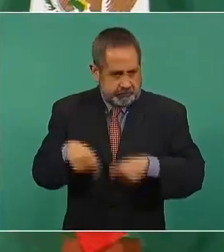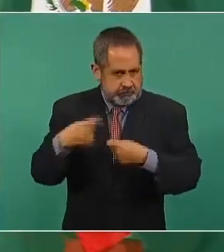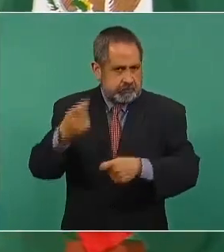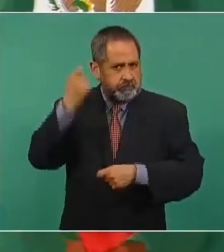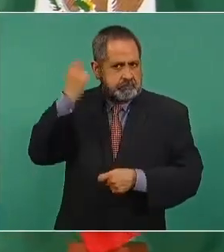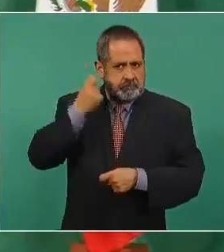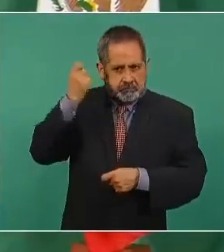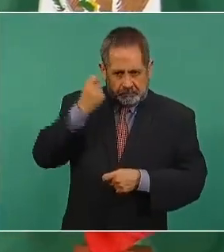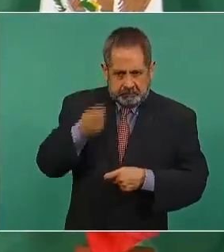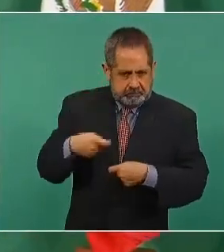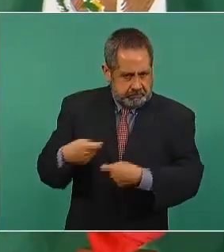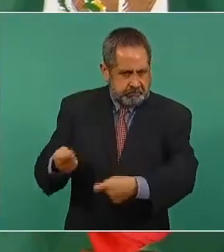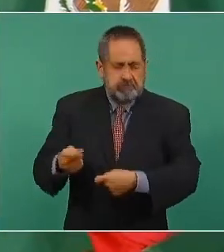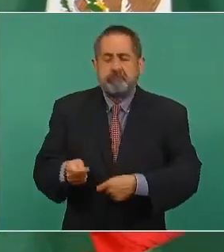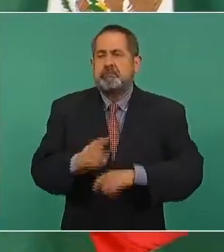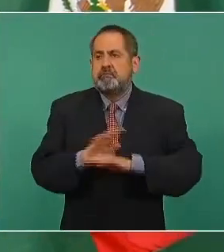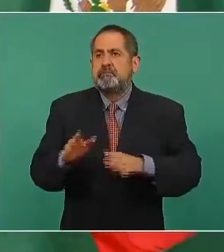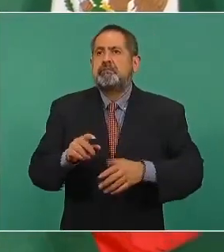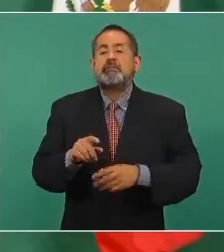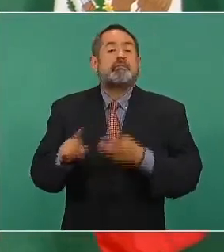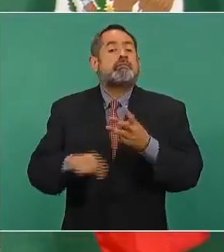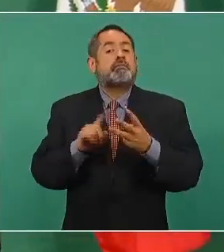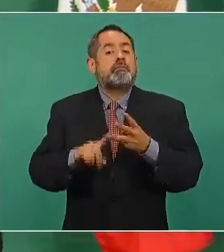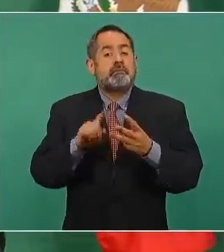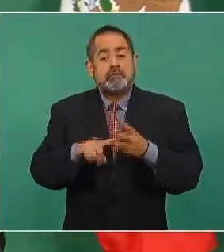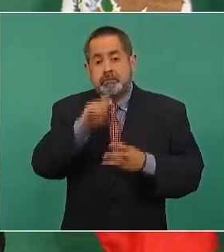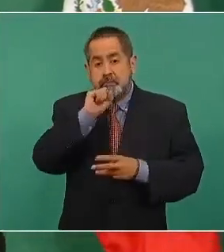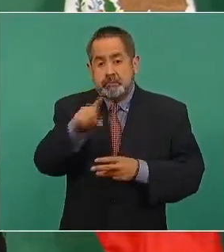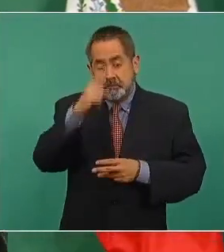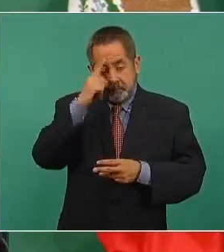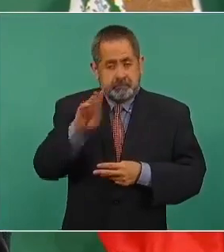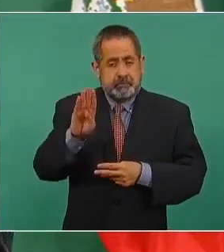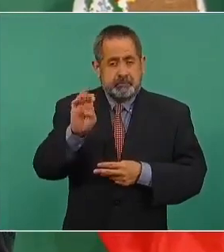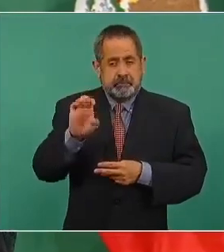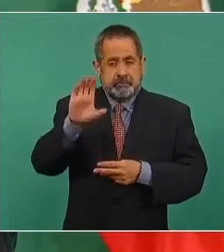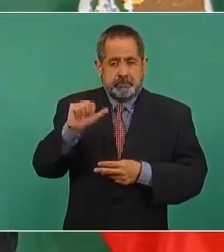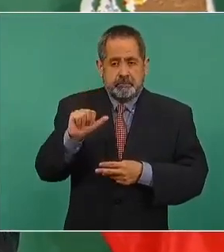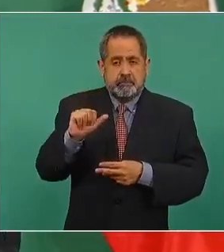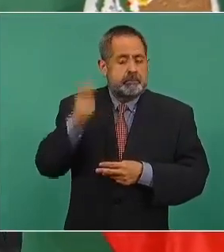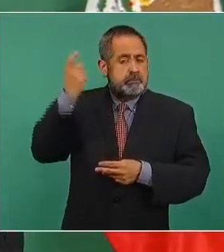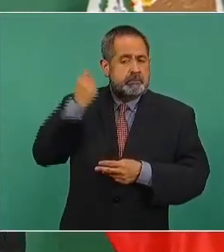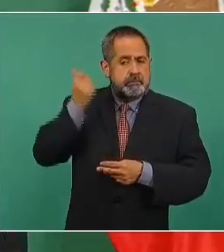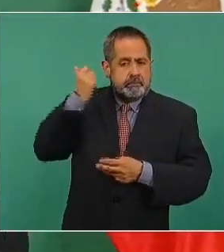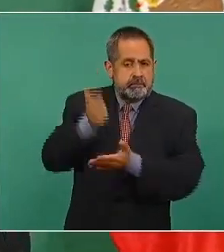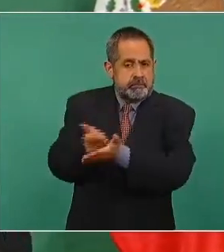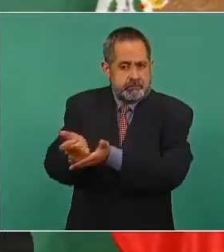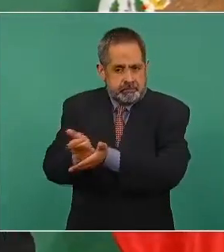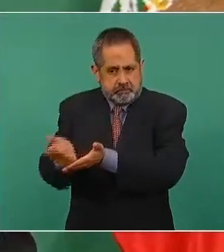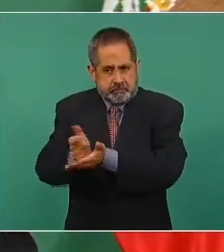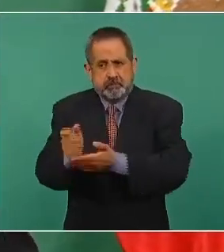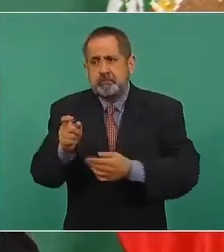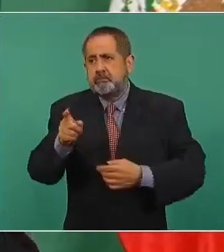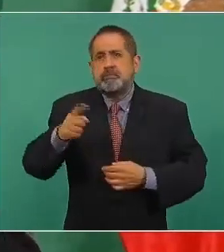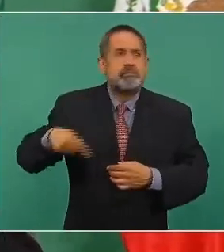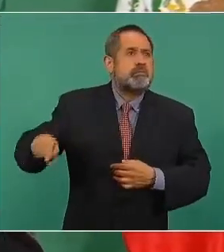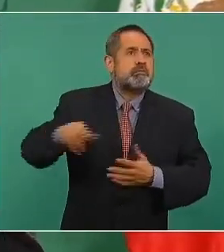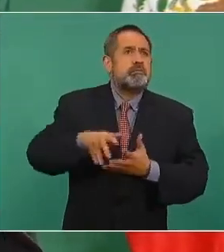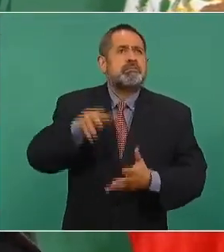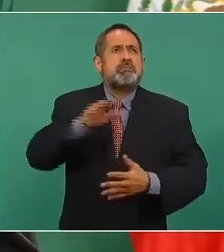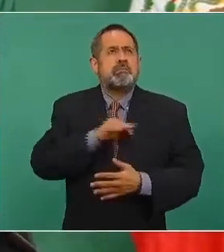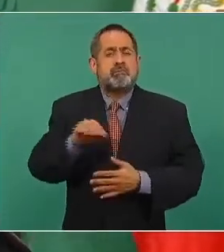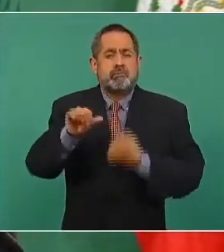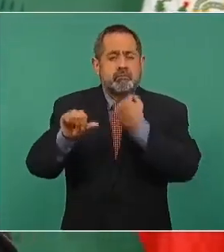Se autorizaron los recursos para las becas a más de